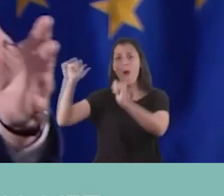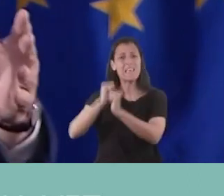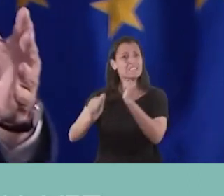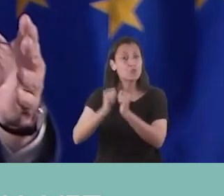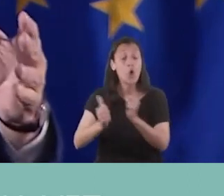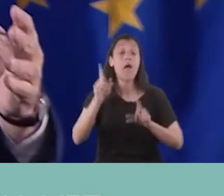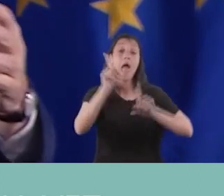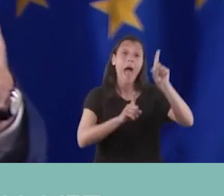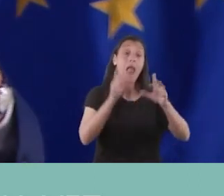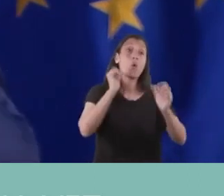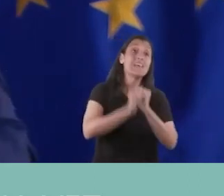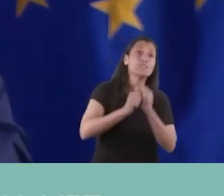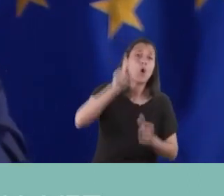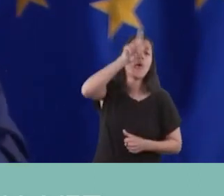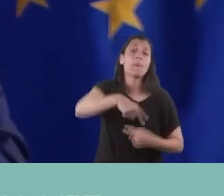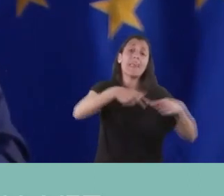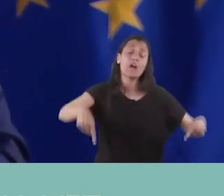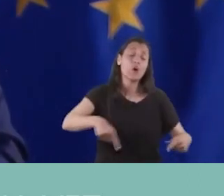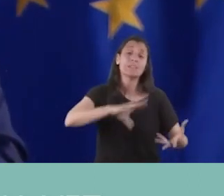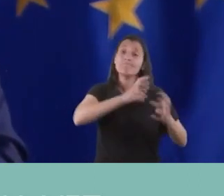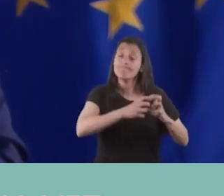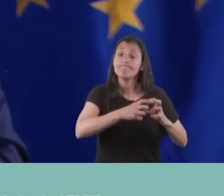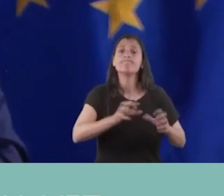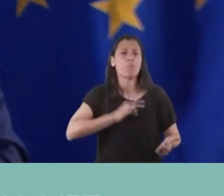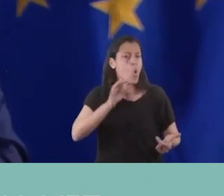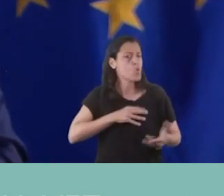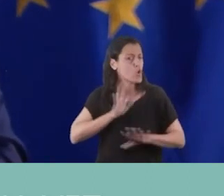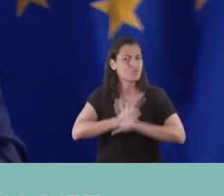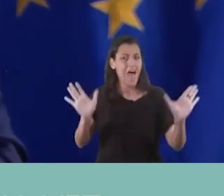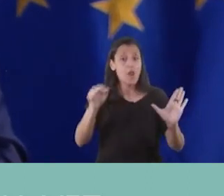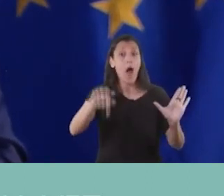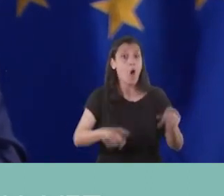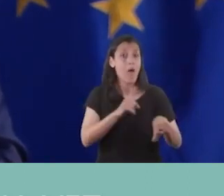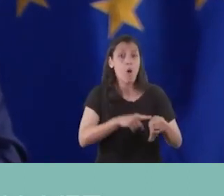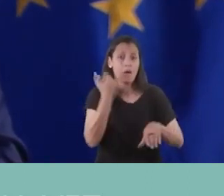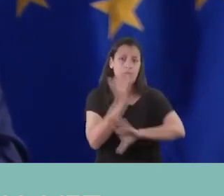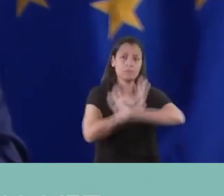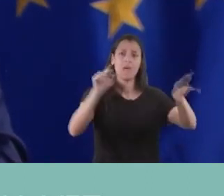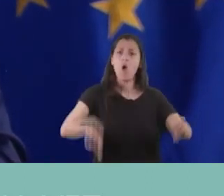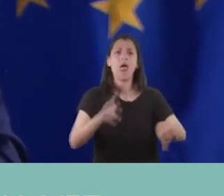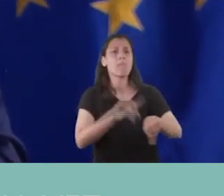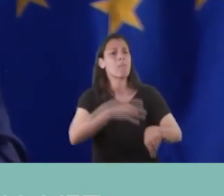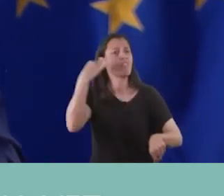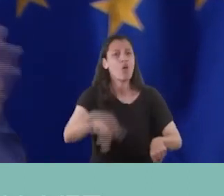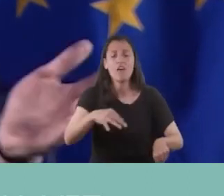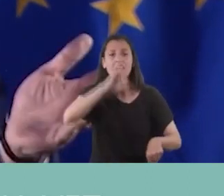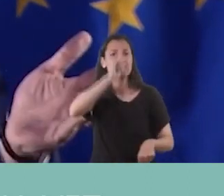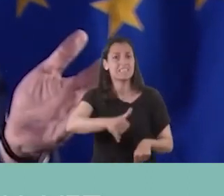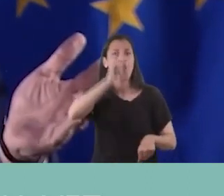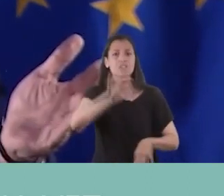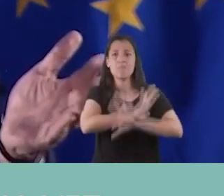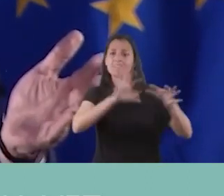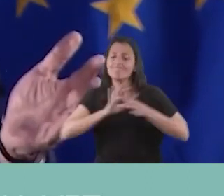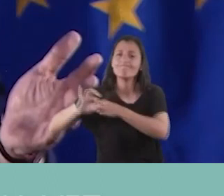Ingrato por momentos, pasó muchos años, es hora de que, de una vez por todas,